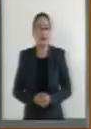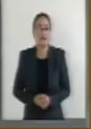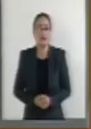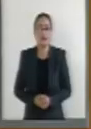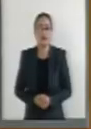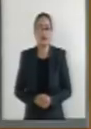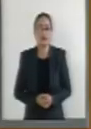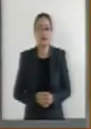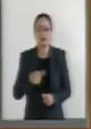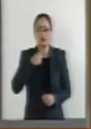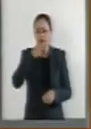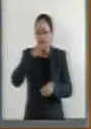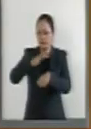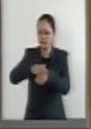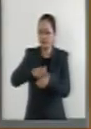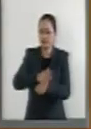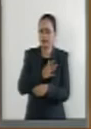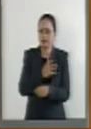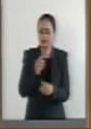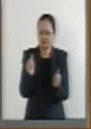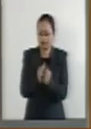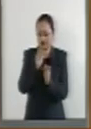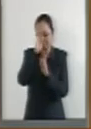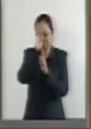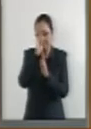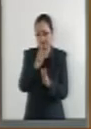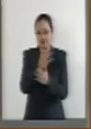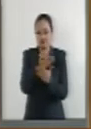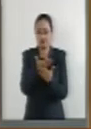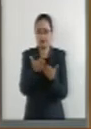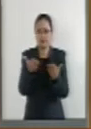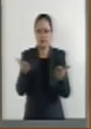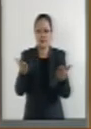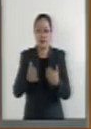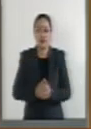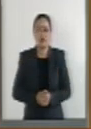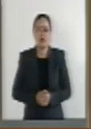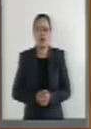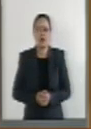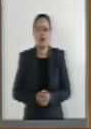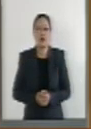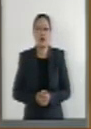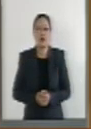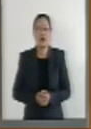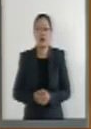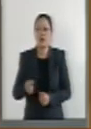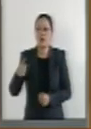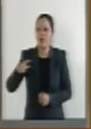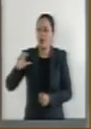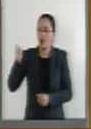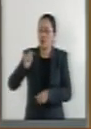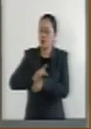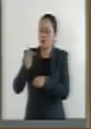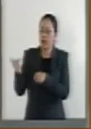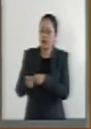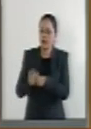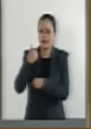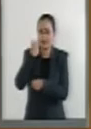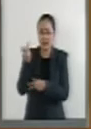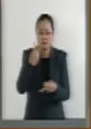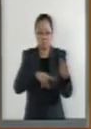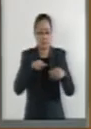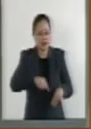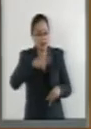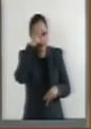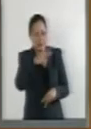Yo hago una convocatoria respetuosa para que los inversionistas extranjeros que vengan a